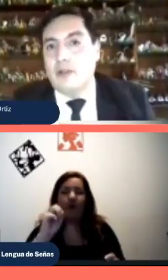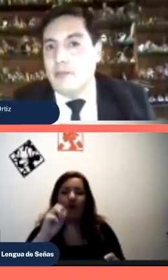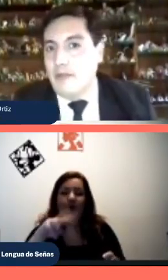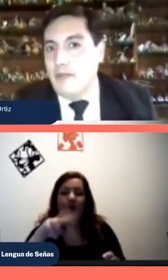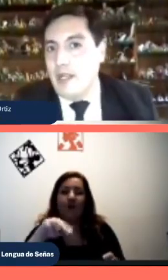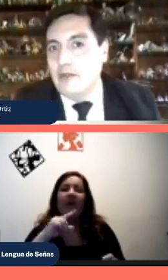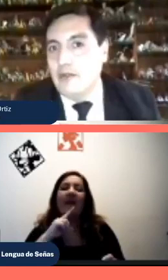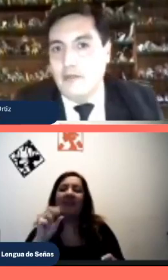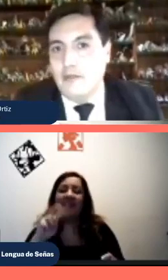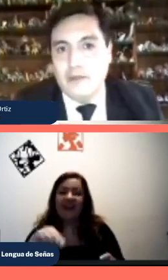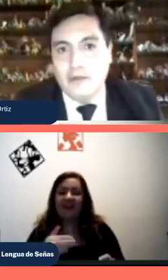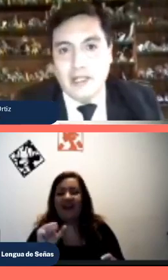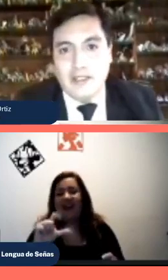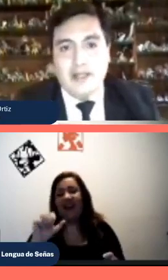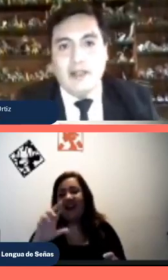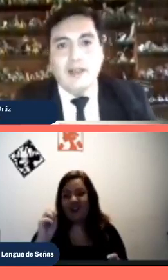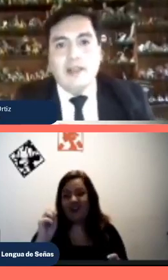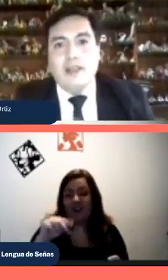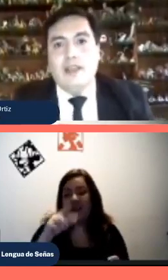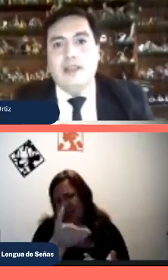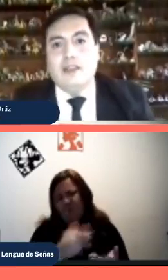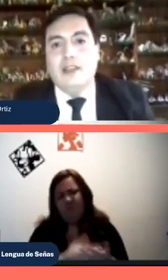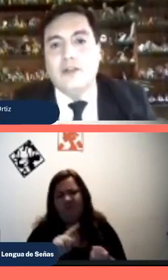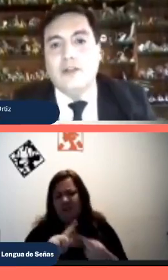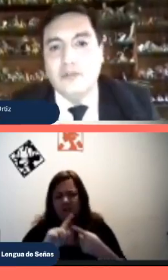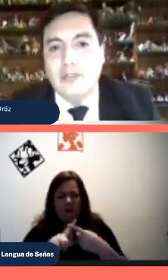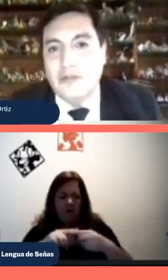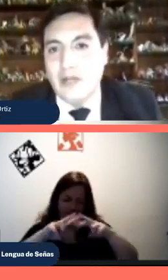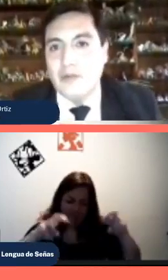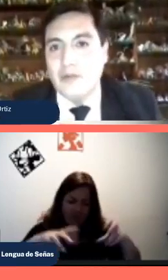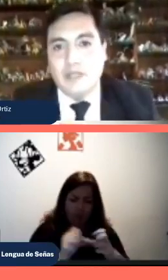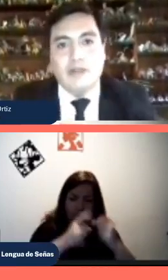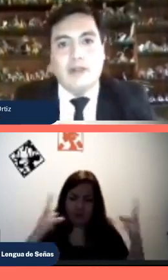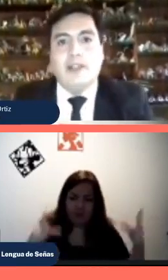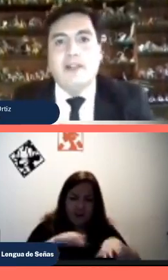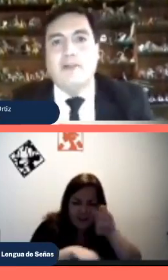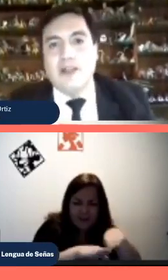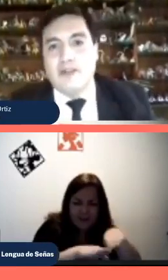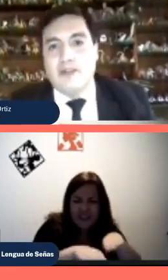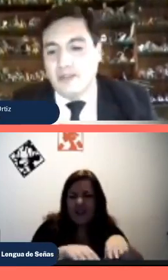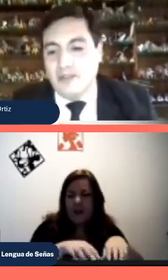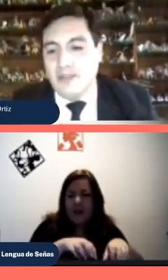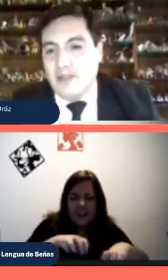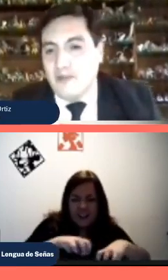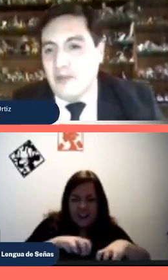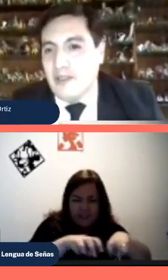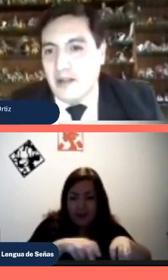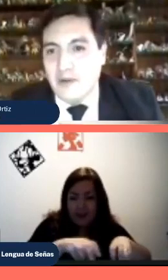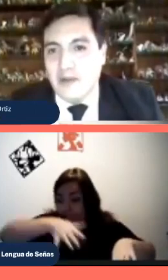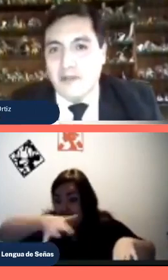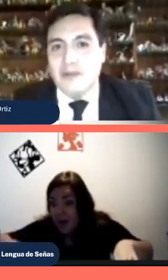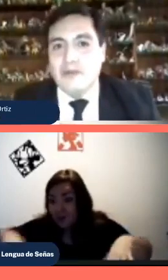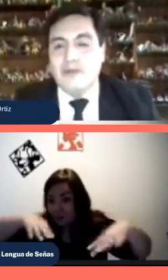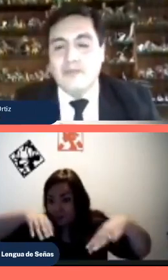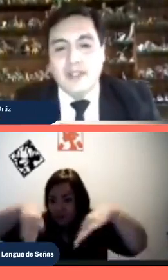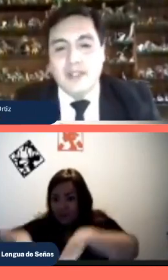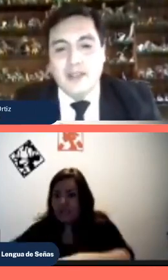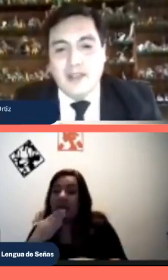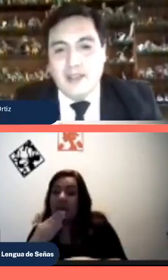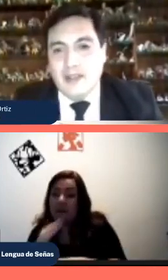de los reptiles marinos que vimos en la charla y de los pterosaurios, estos reptiles voladores. Así que si encuentran alguna vez